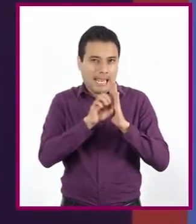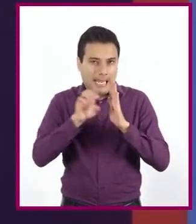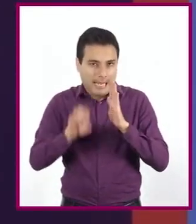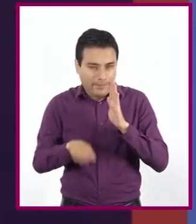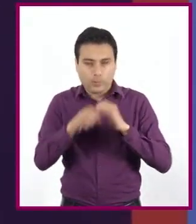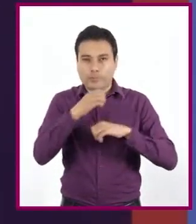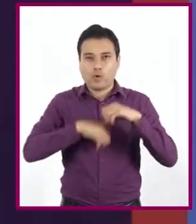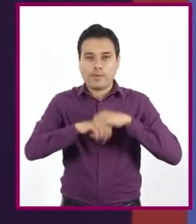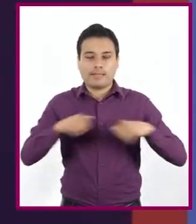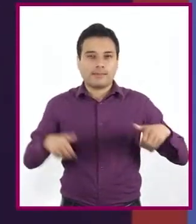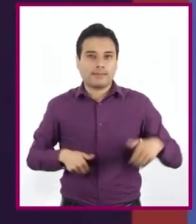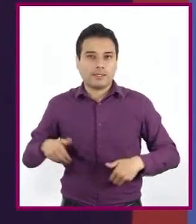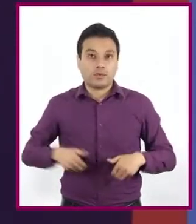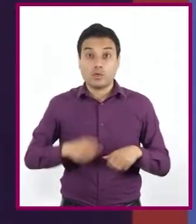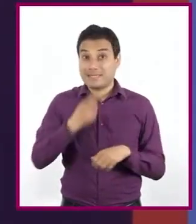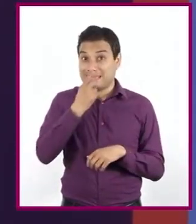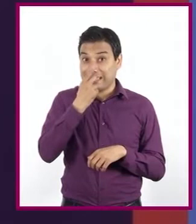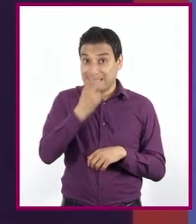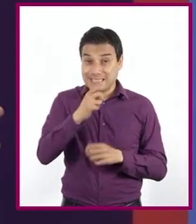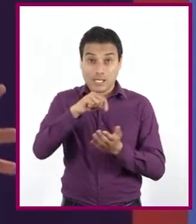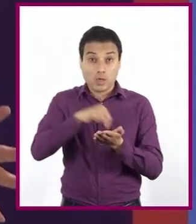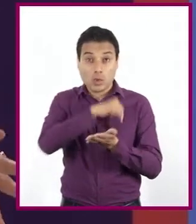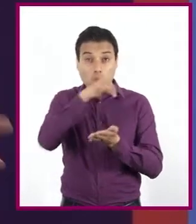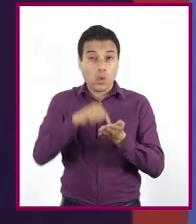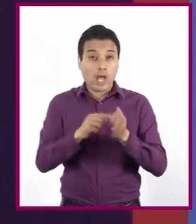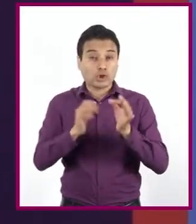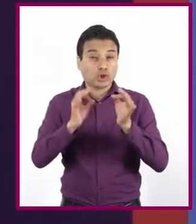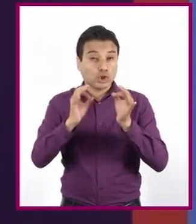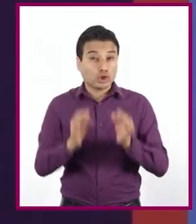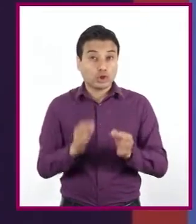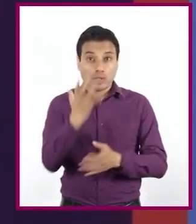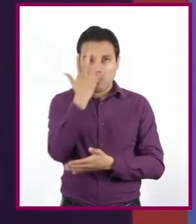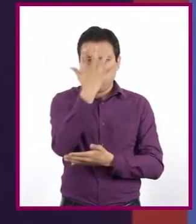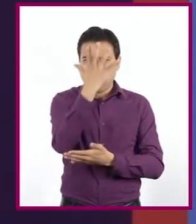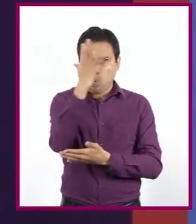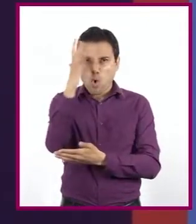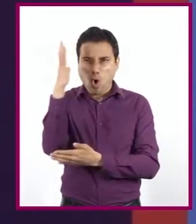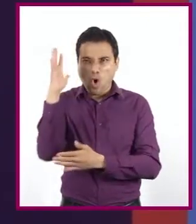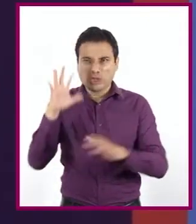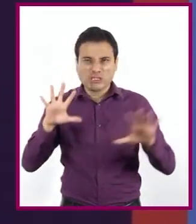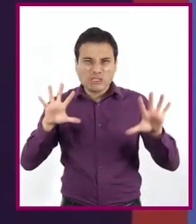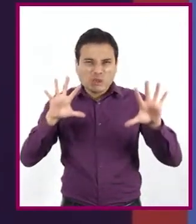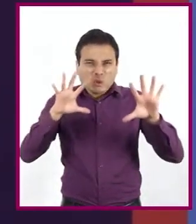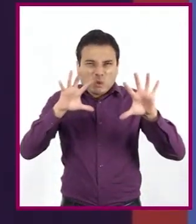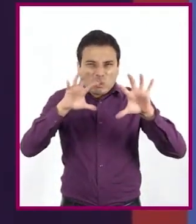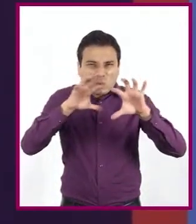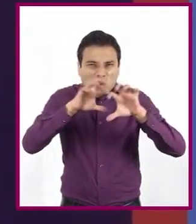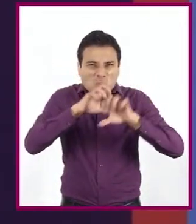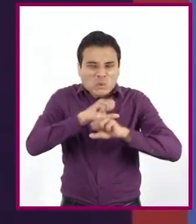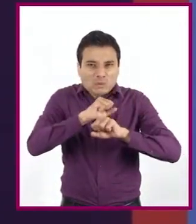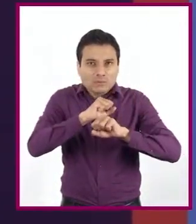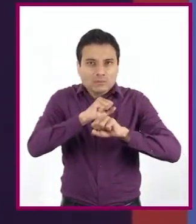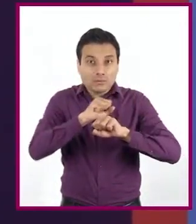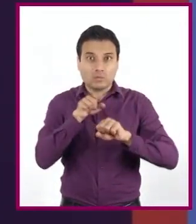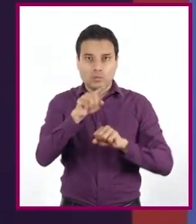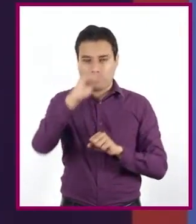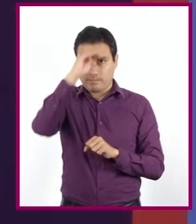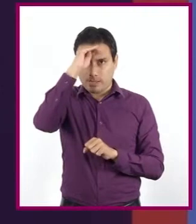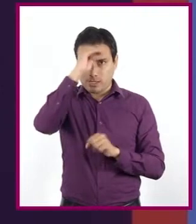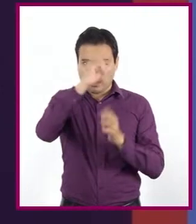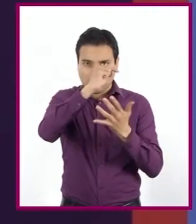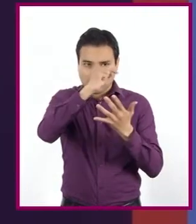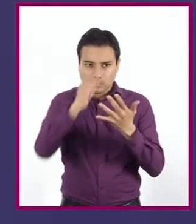teatro dice que se desarrolla en un bosque tenebroso, tendremos que definir con qué elementos